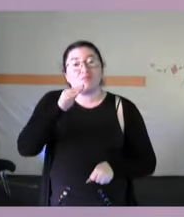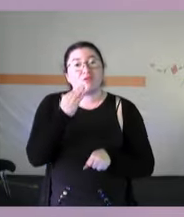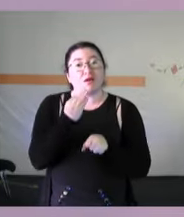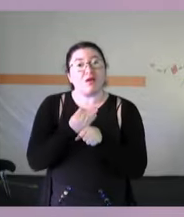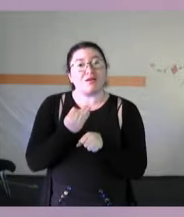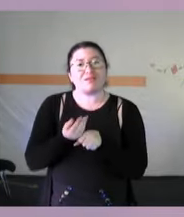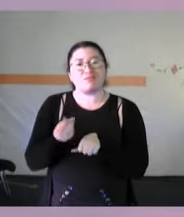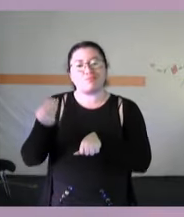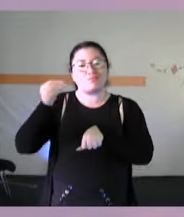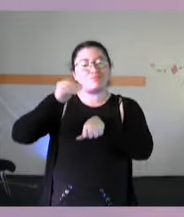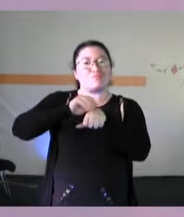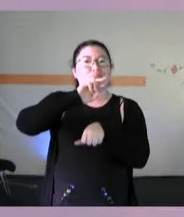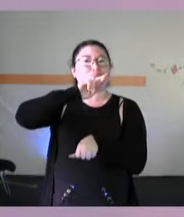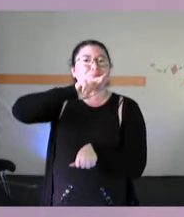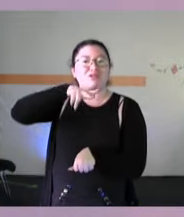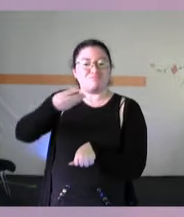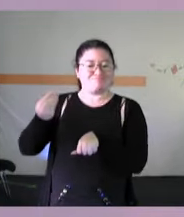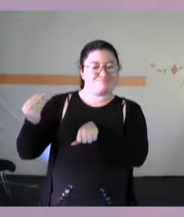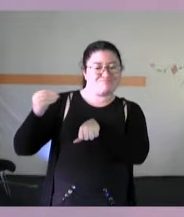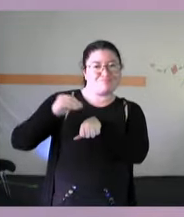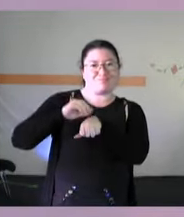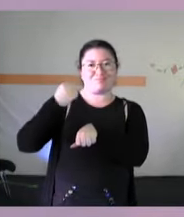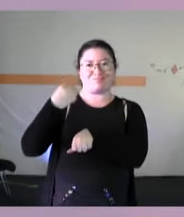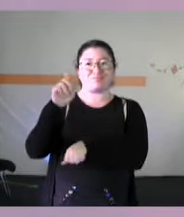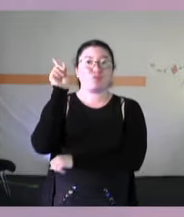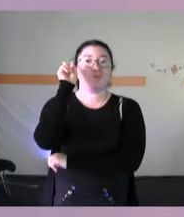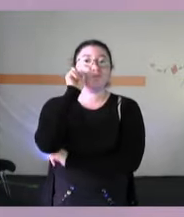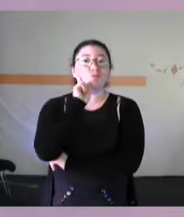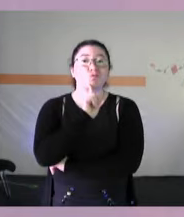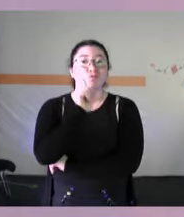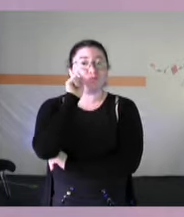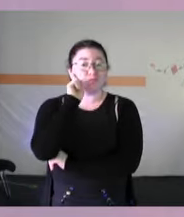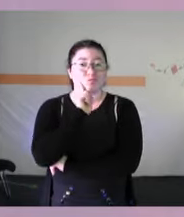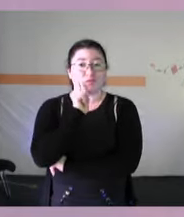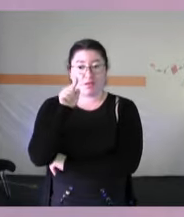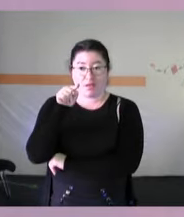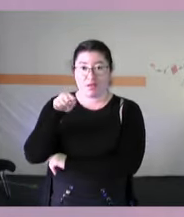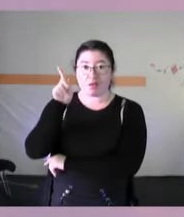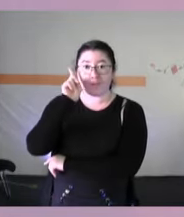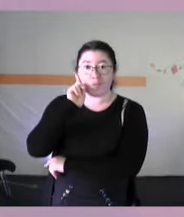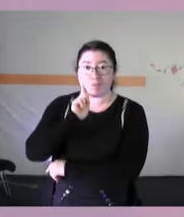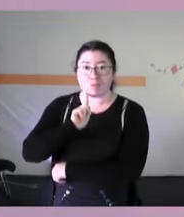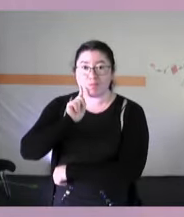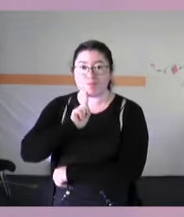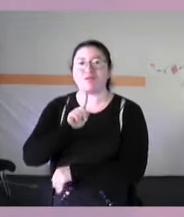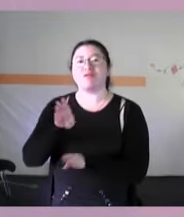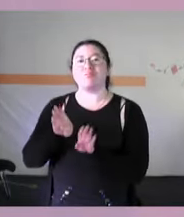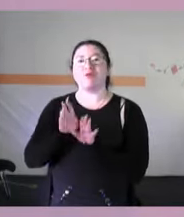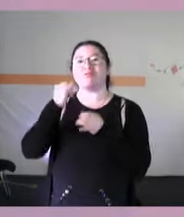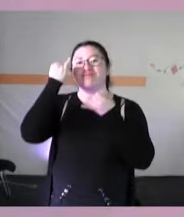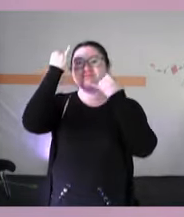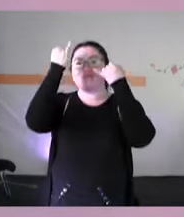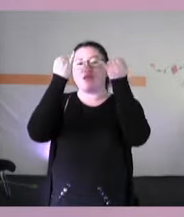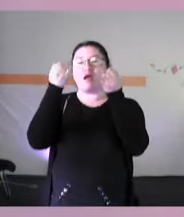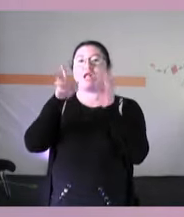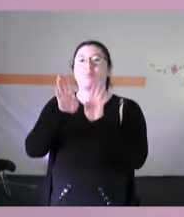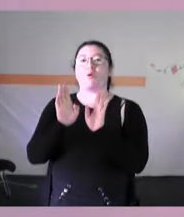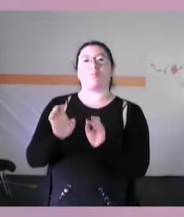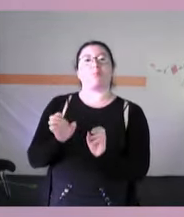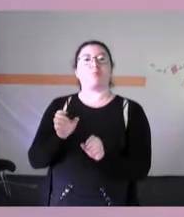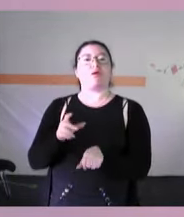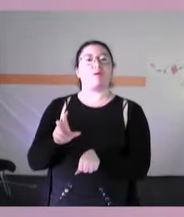las mujeres que rompieron con ese canon tan masculino que había